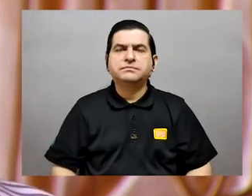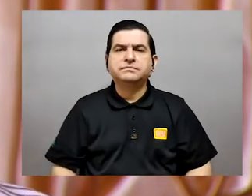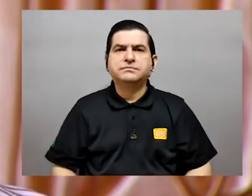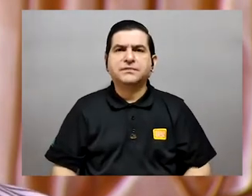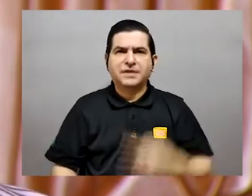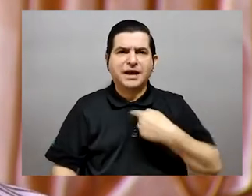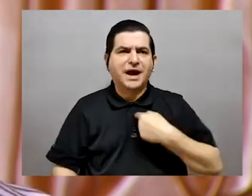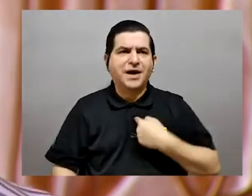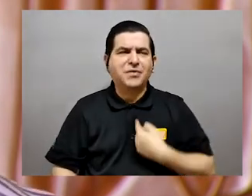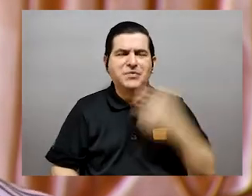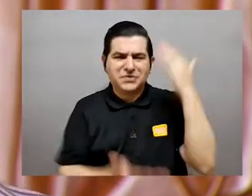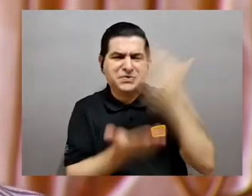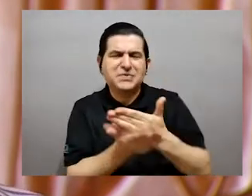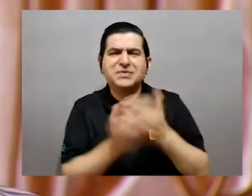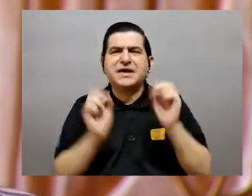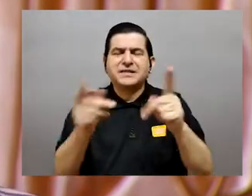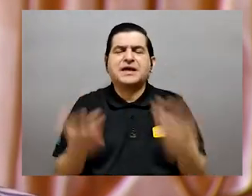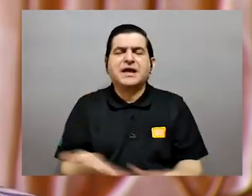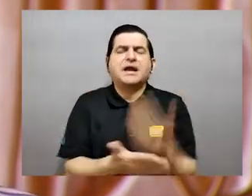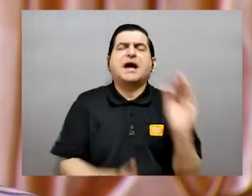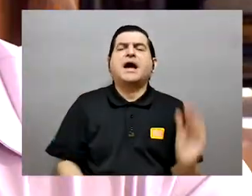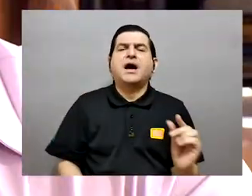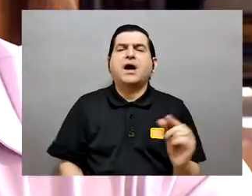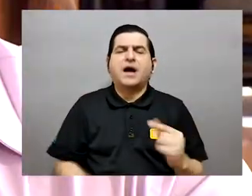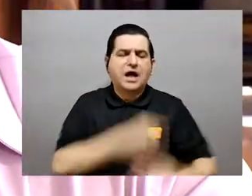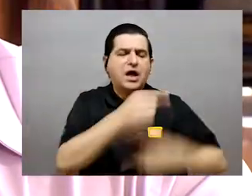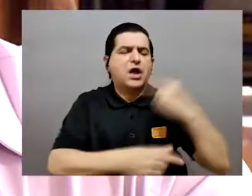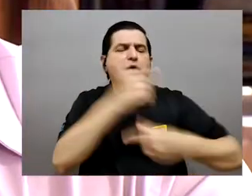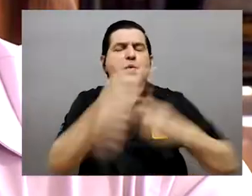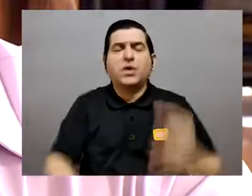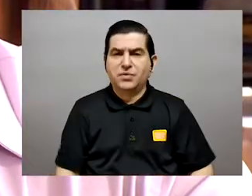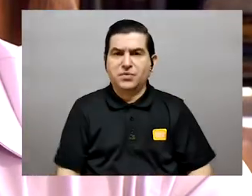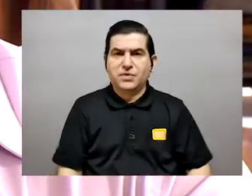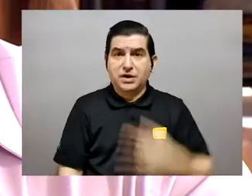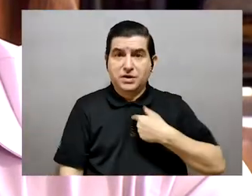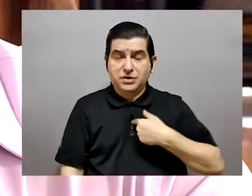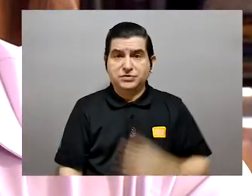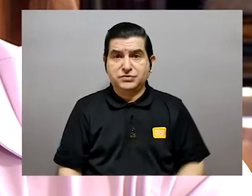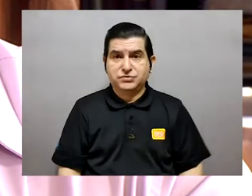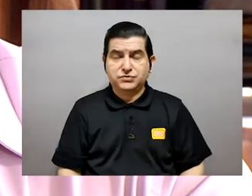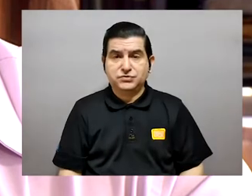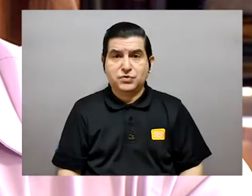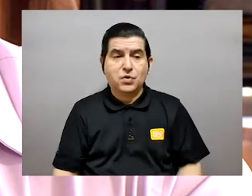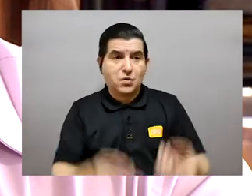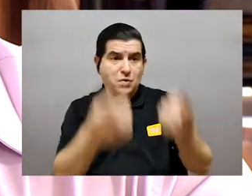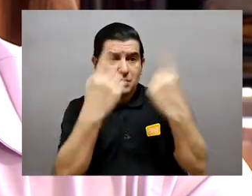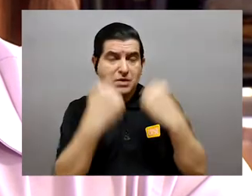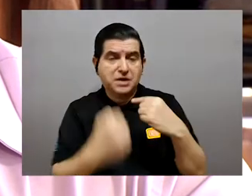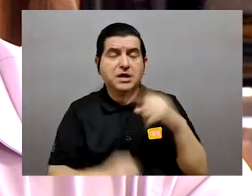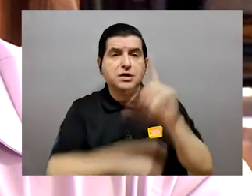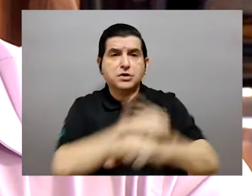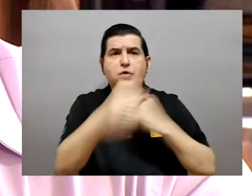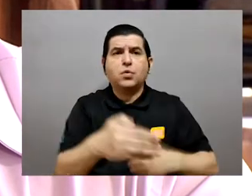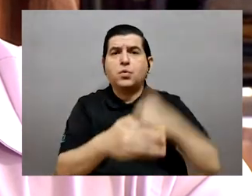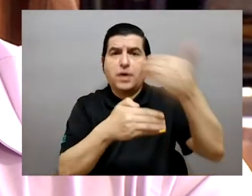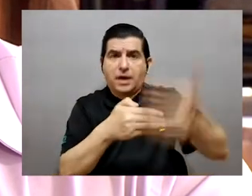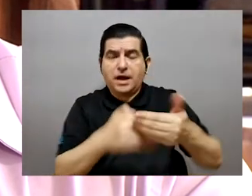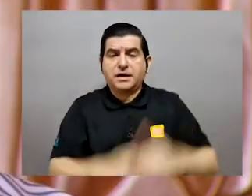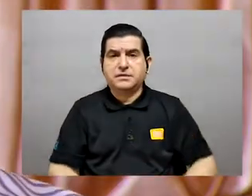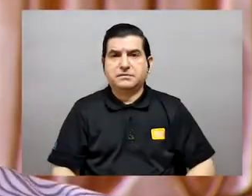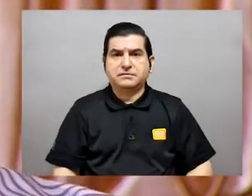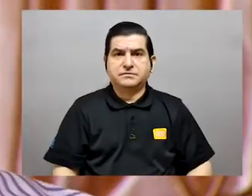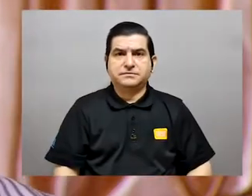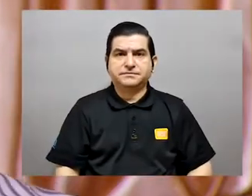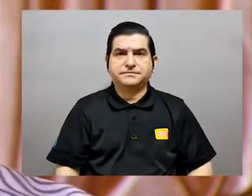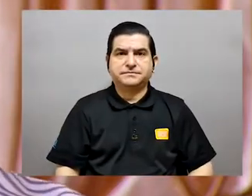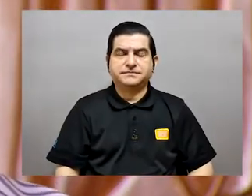era la que le interesaba y la que promovía eso. No era el Ministerio de Cultura, no era el Ministerio de Relaciones Exteriores de nuestro país que